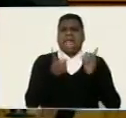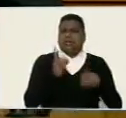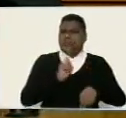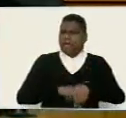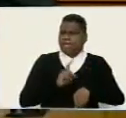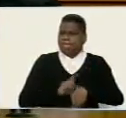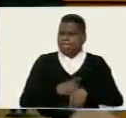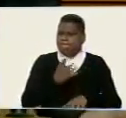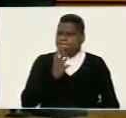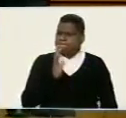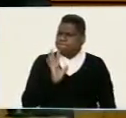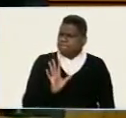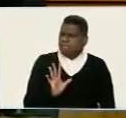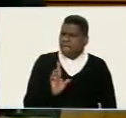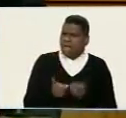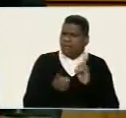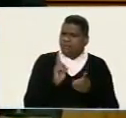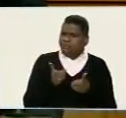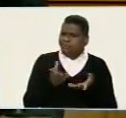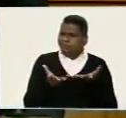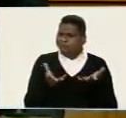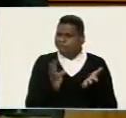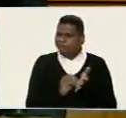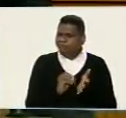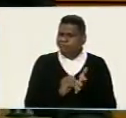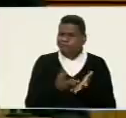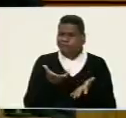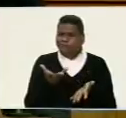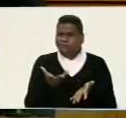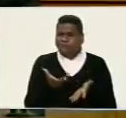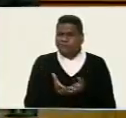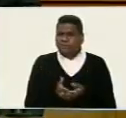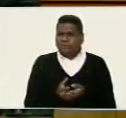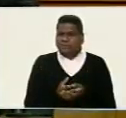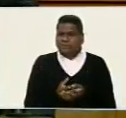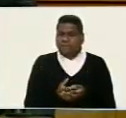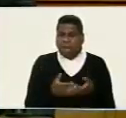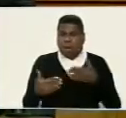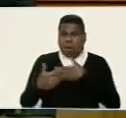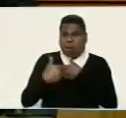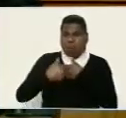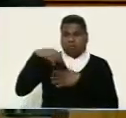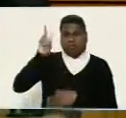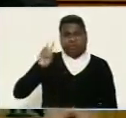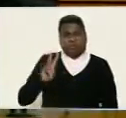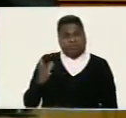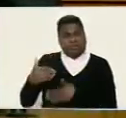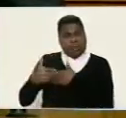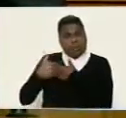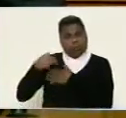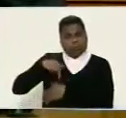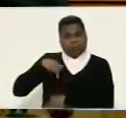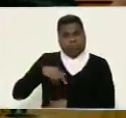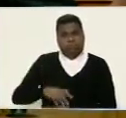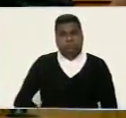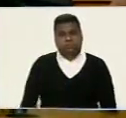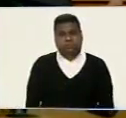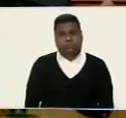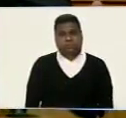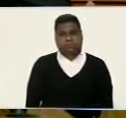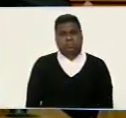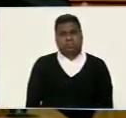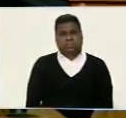nos encontramos, y ustedes saben, hermanos y hermanas, una guerra contra el país. Una guerra. Puede